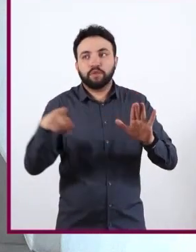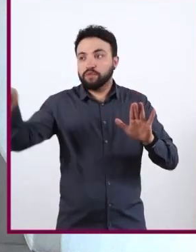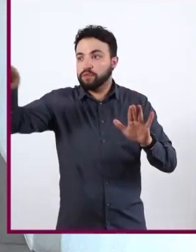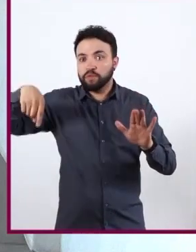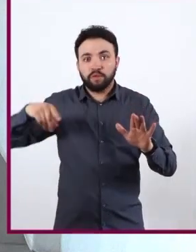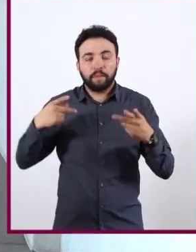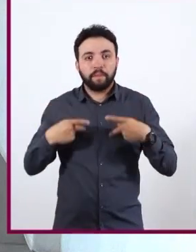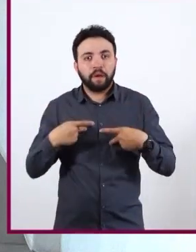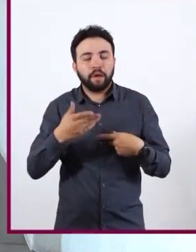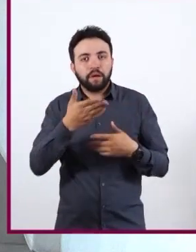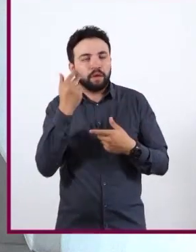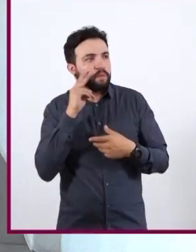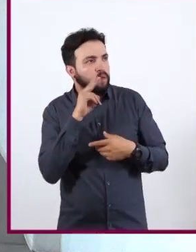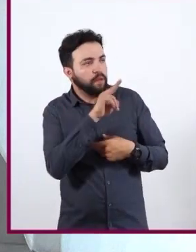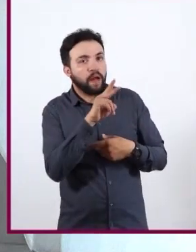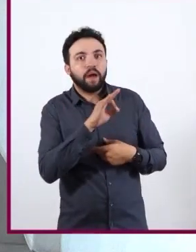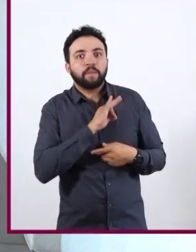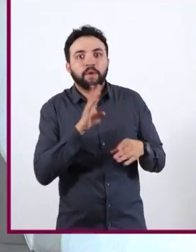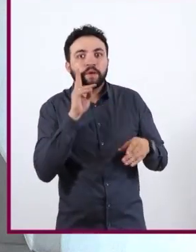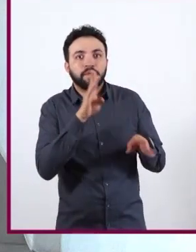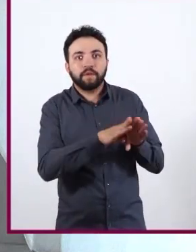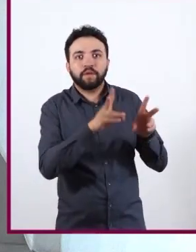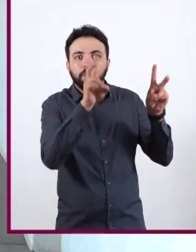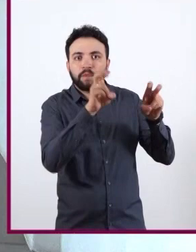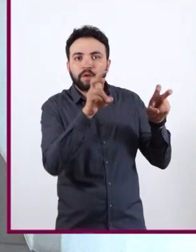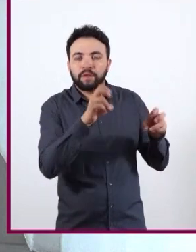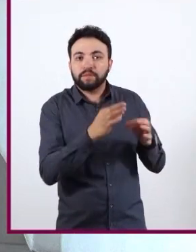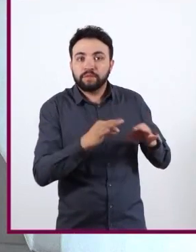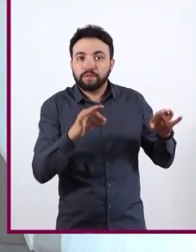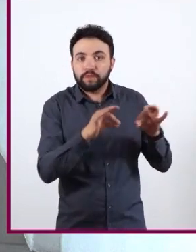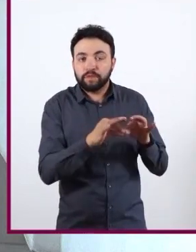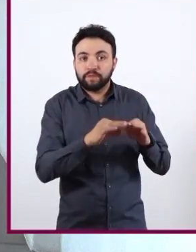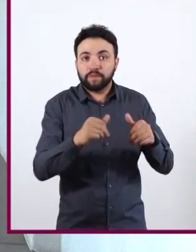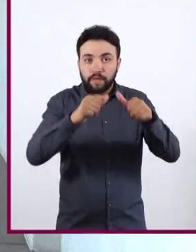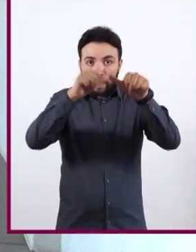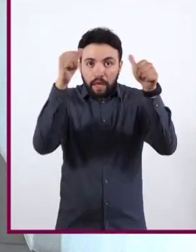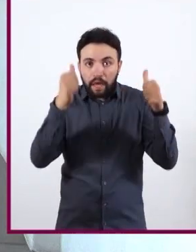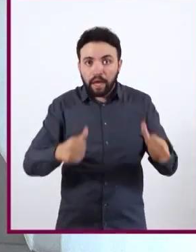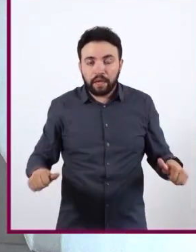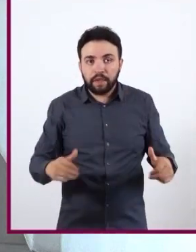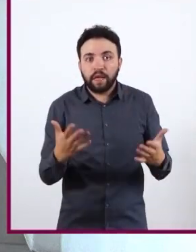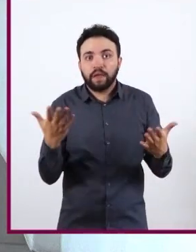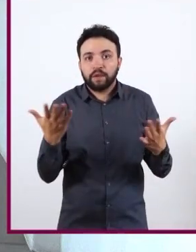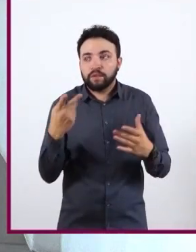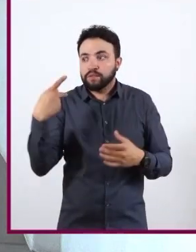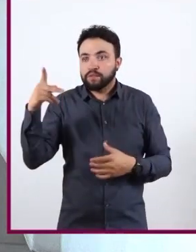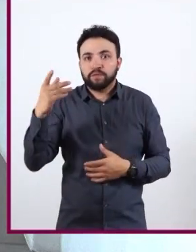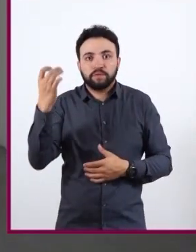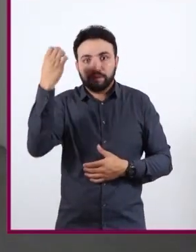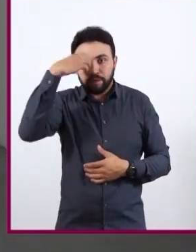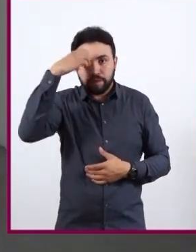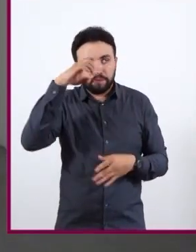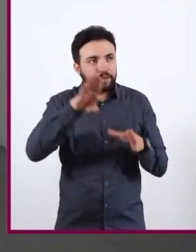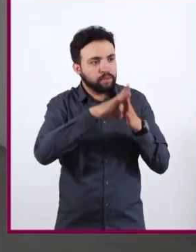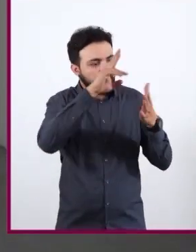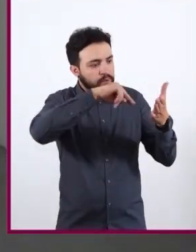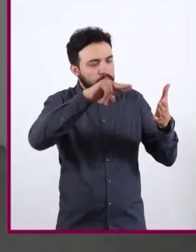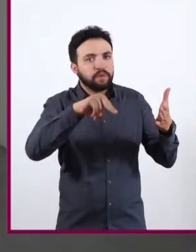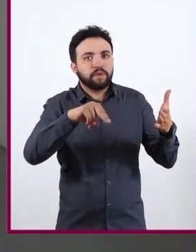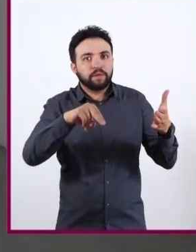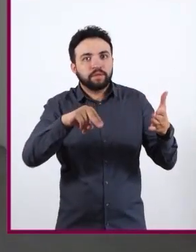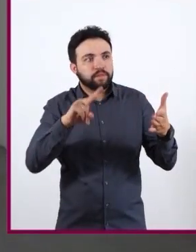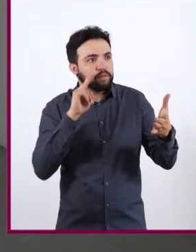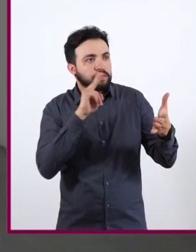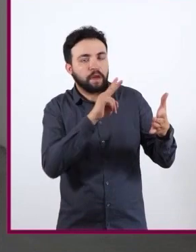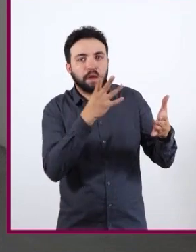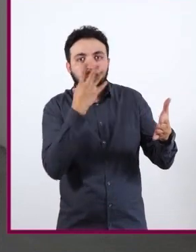están latentes, pero que pasamos por alto. Los artistas nos hacen reflexionar a partir de experiencias estéticas. En la segunda parte